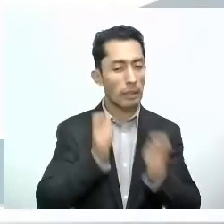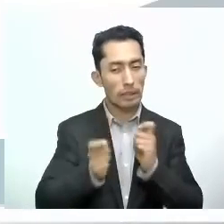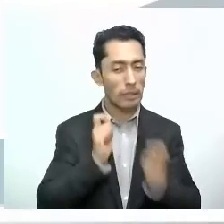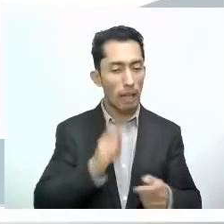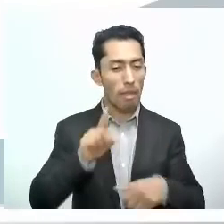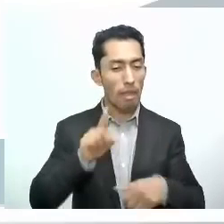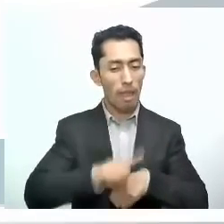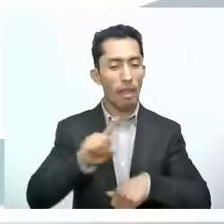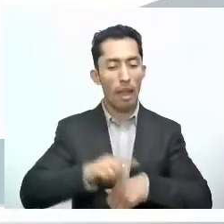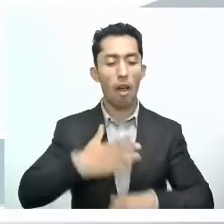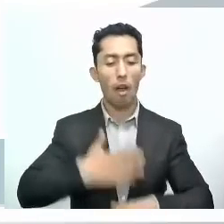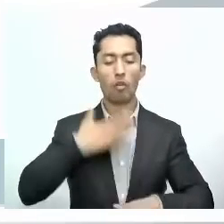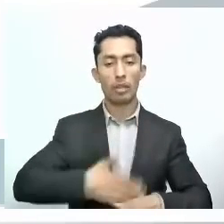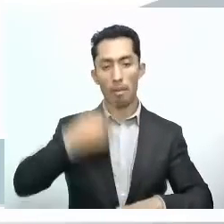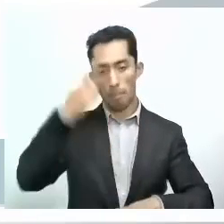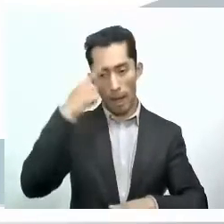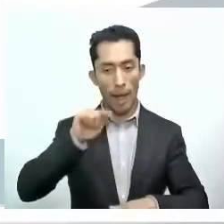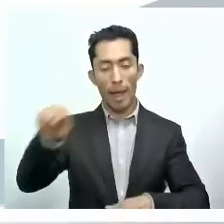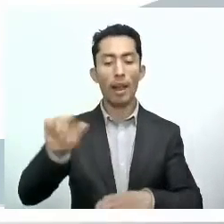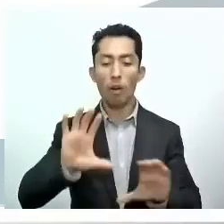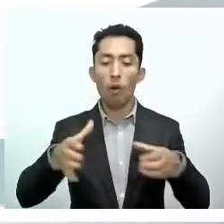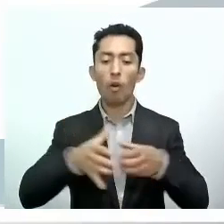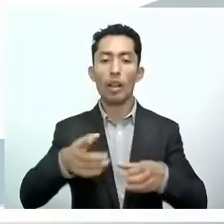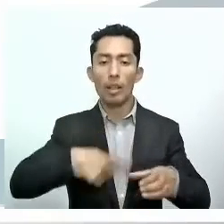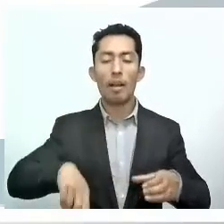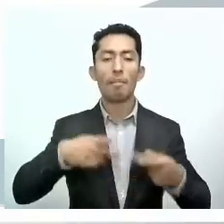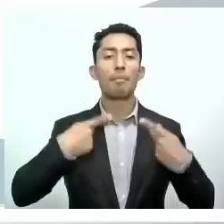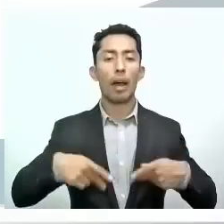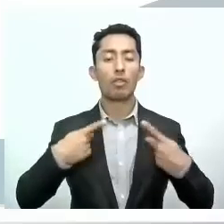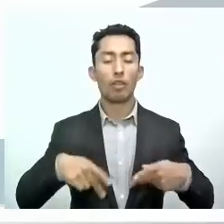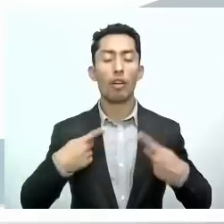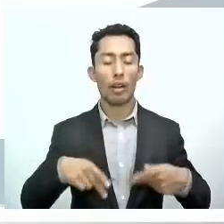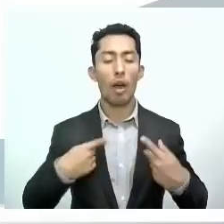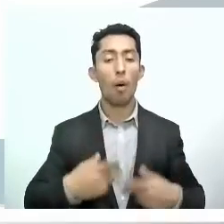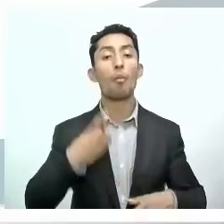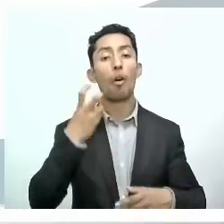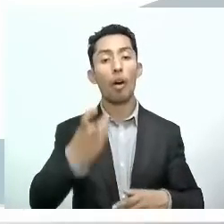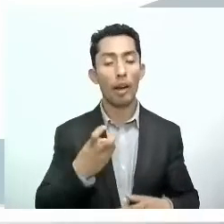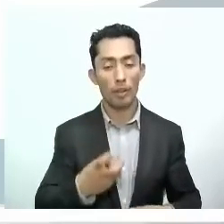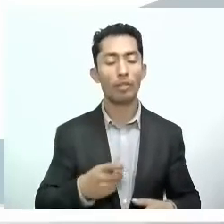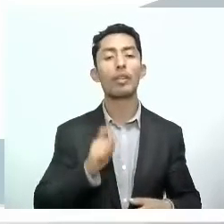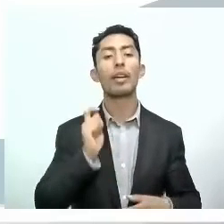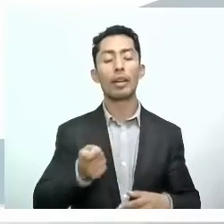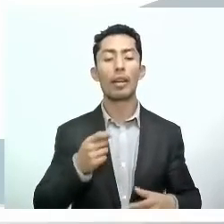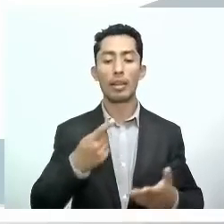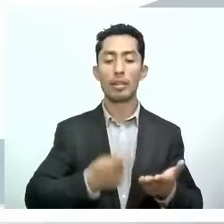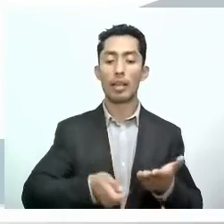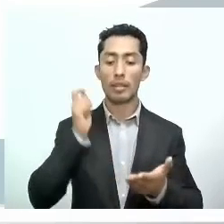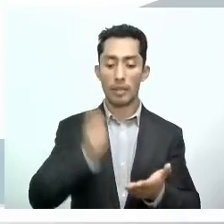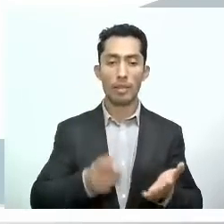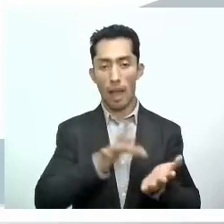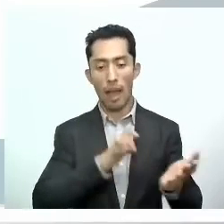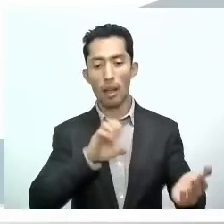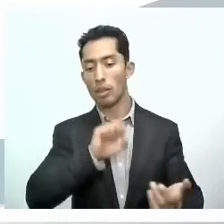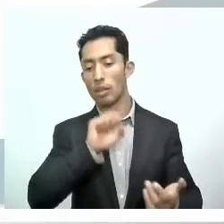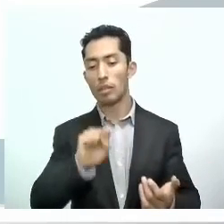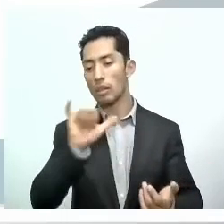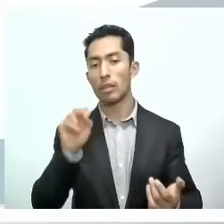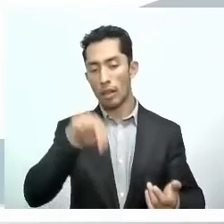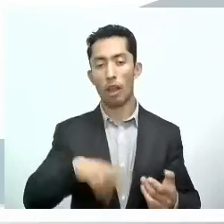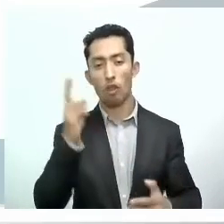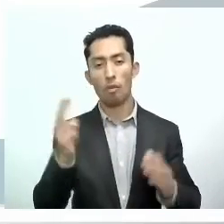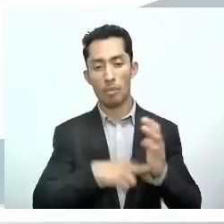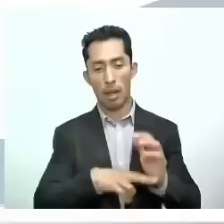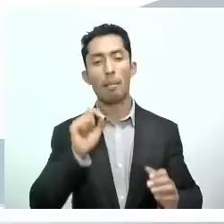justicia que se va a vertir sobre el colectivo. Entonces, recuperando la sentencia de la Suprema Corte de Justicia del